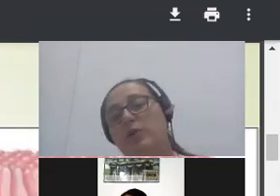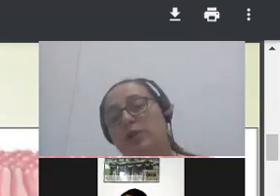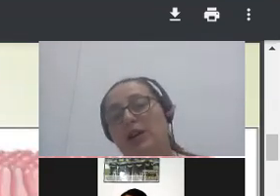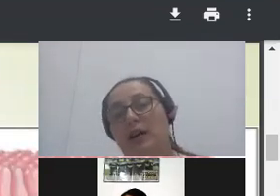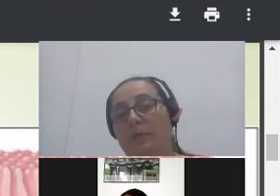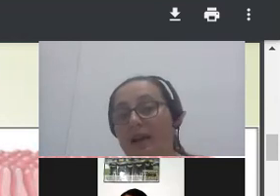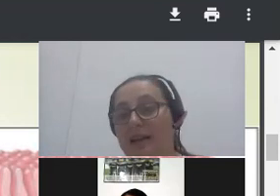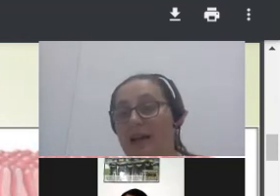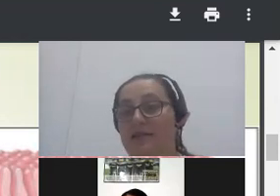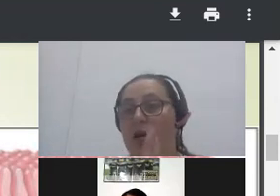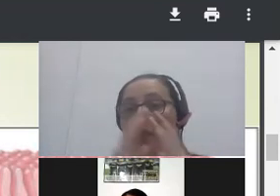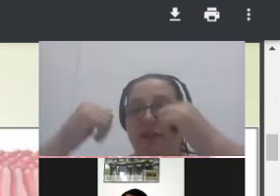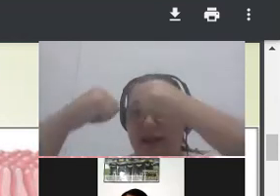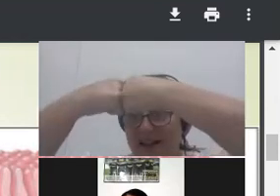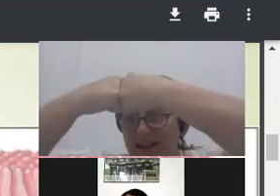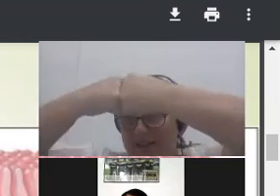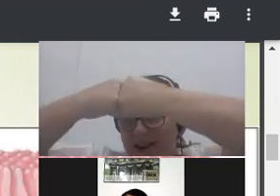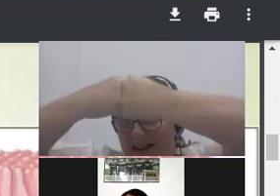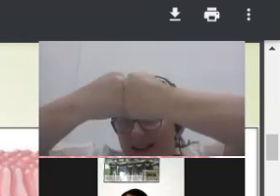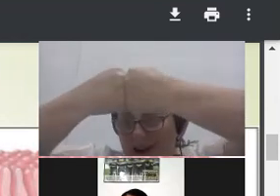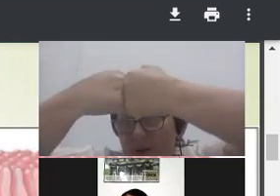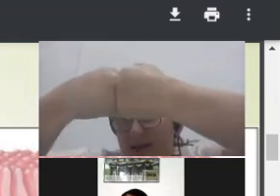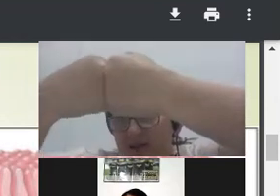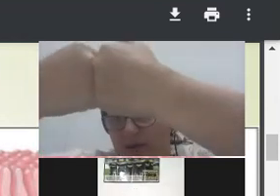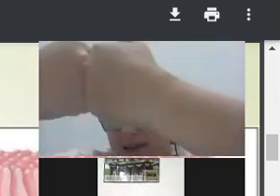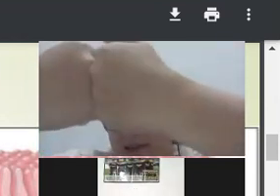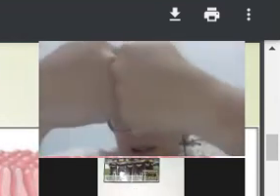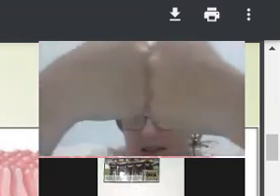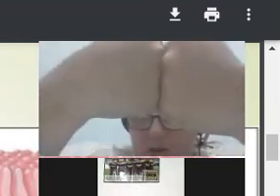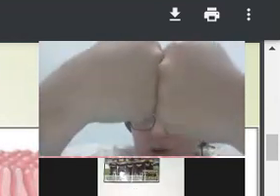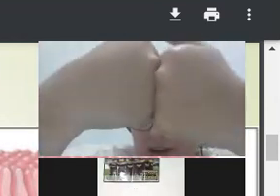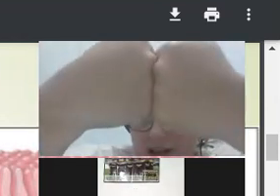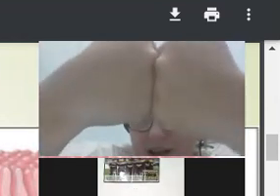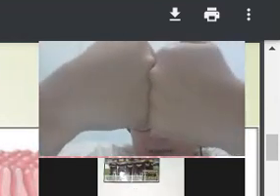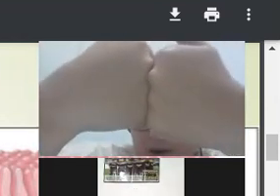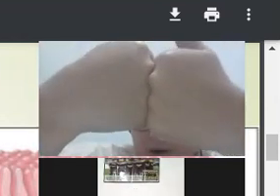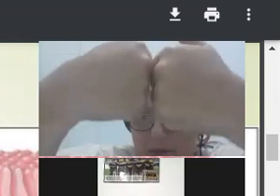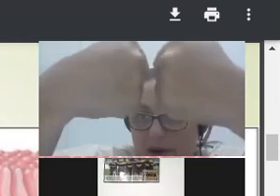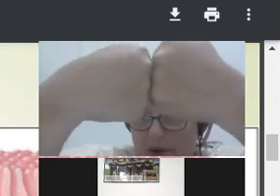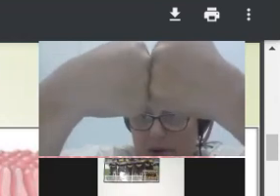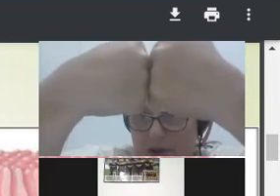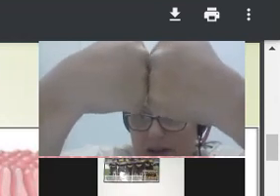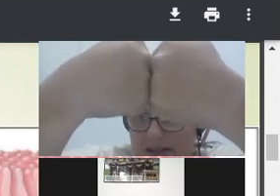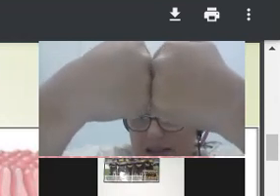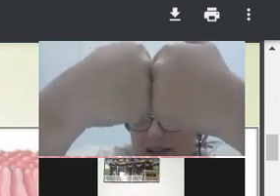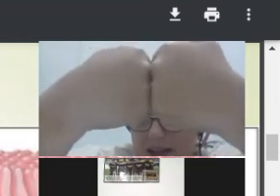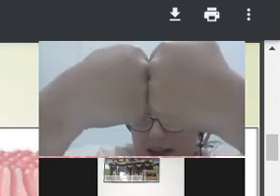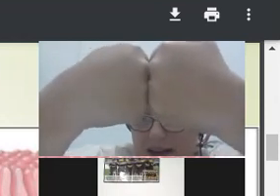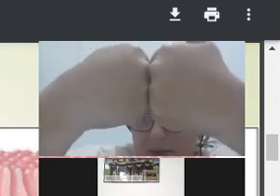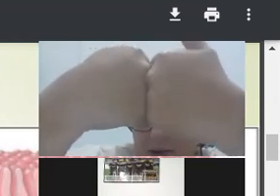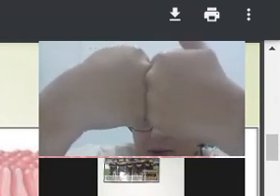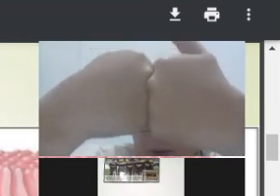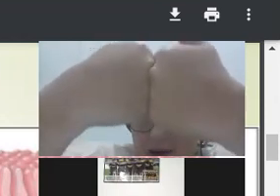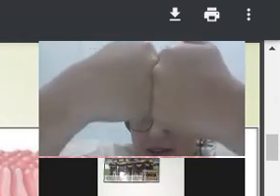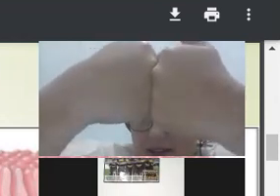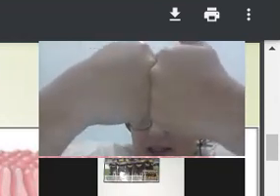de tipos de uniones herméticas, donde tiene que haber tal compresión. Fíjense, esta unión, ¿vieron cuando ponen los nudillos así? Queda